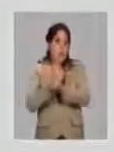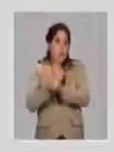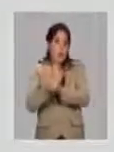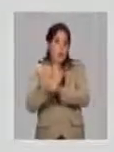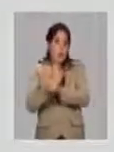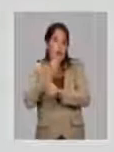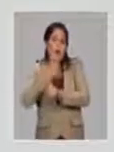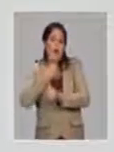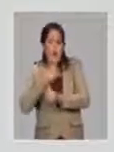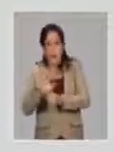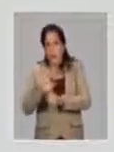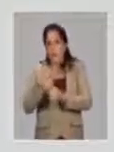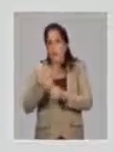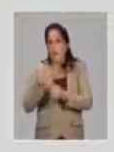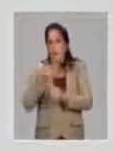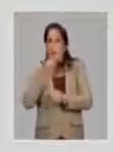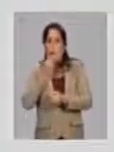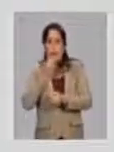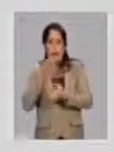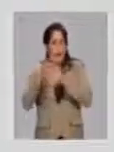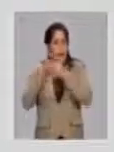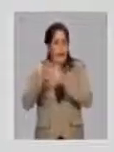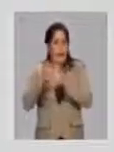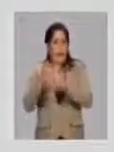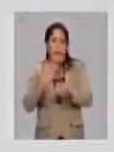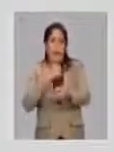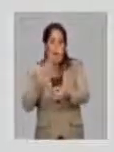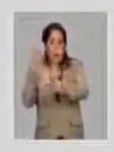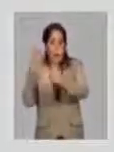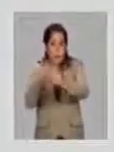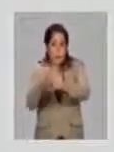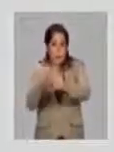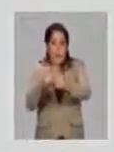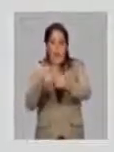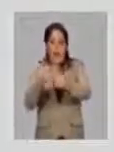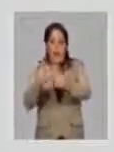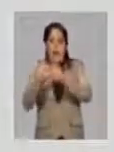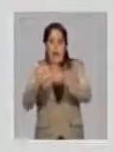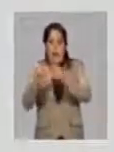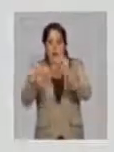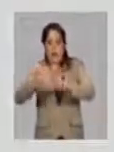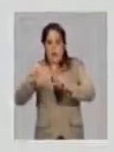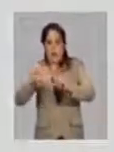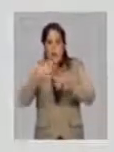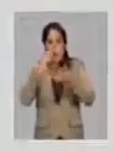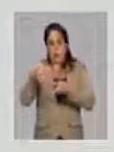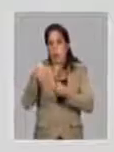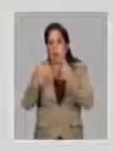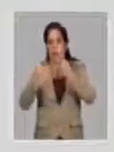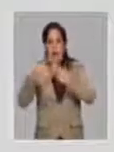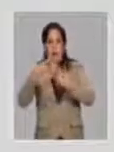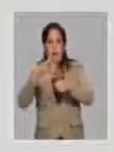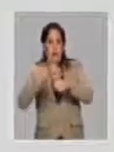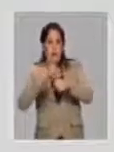riesgo por la aparición, por ejemplo, de eventos graves que pueden ocurrir. Con